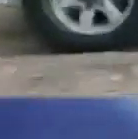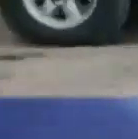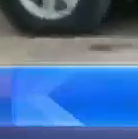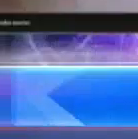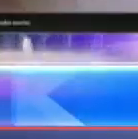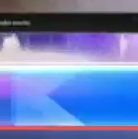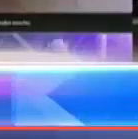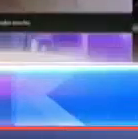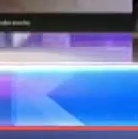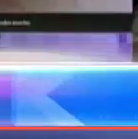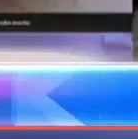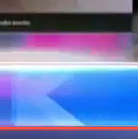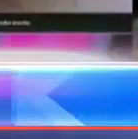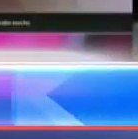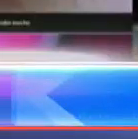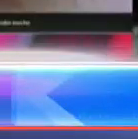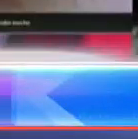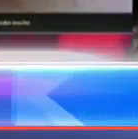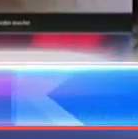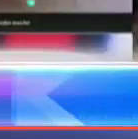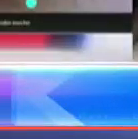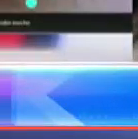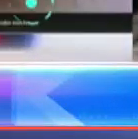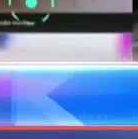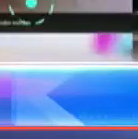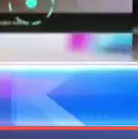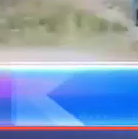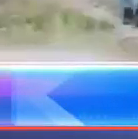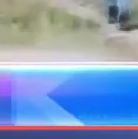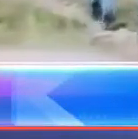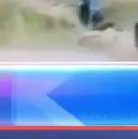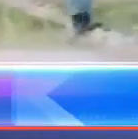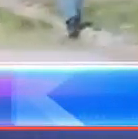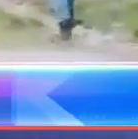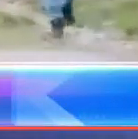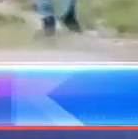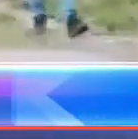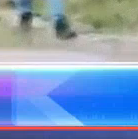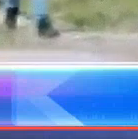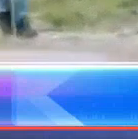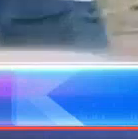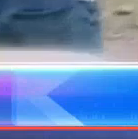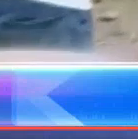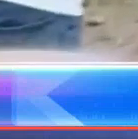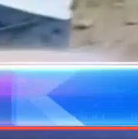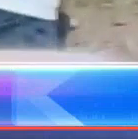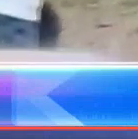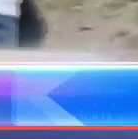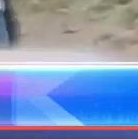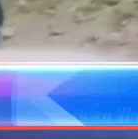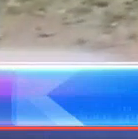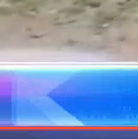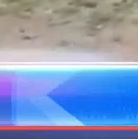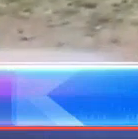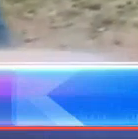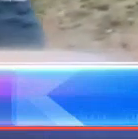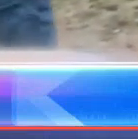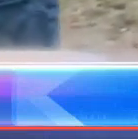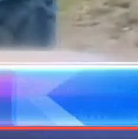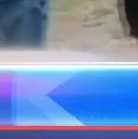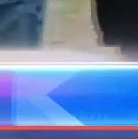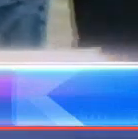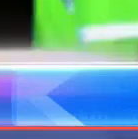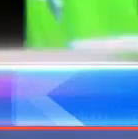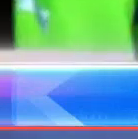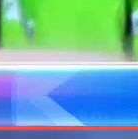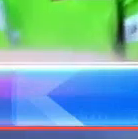Desarticulan una red internacional de pornografía infantil. 2 personas fueron detenidas en operativos ejecutados en